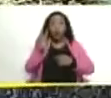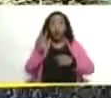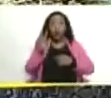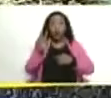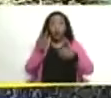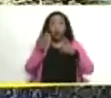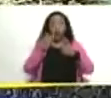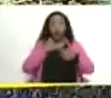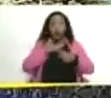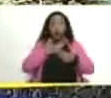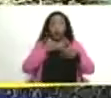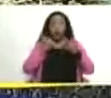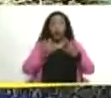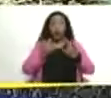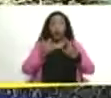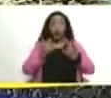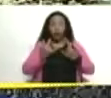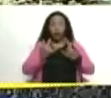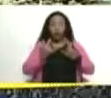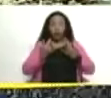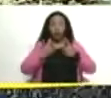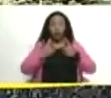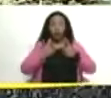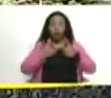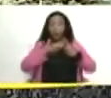hemos vivido intensamente